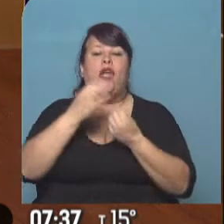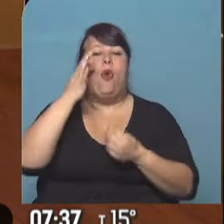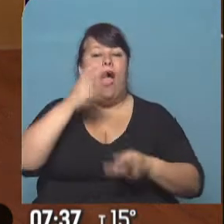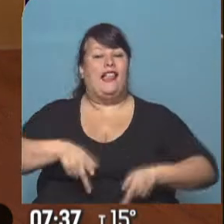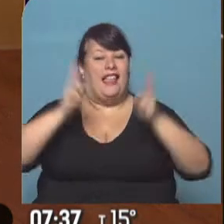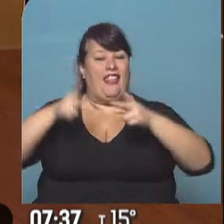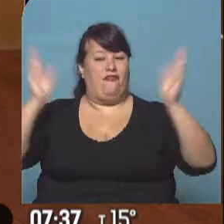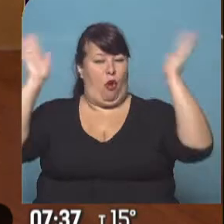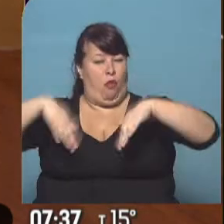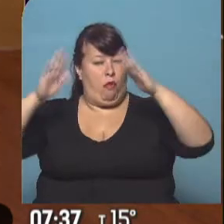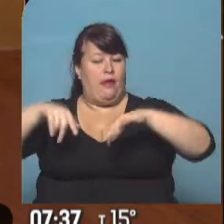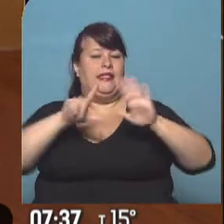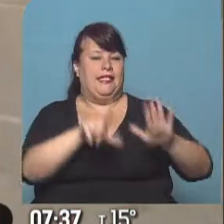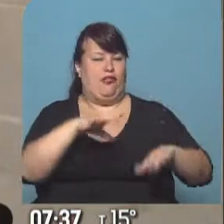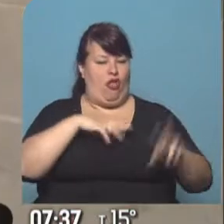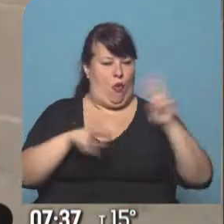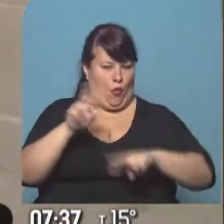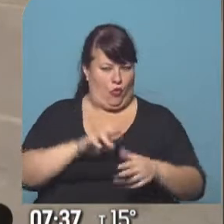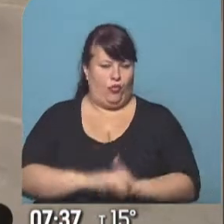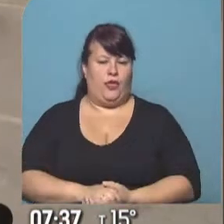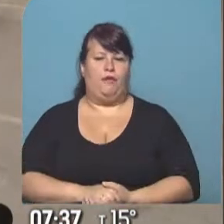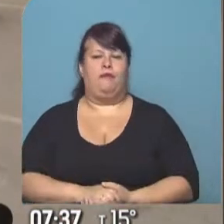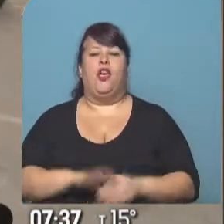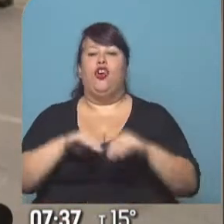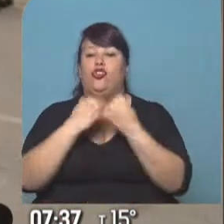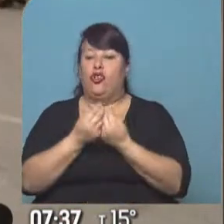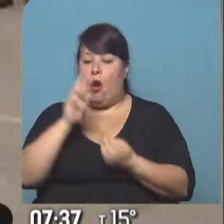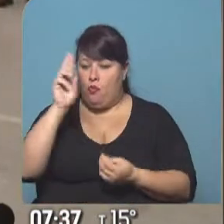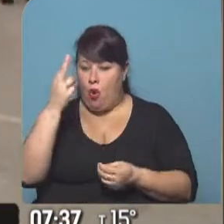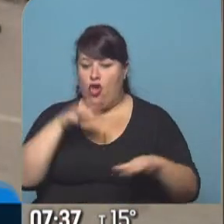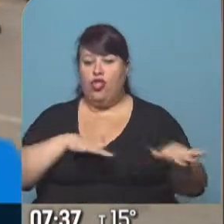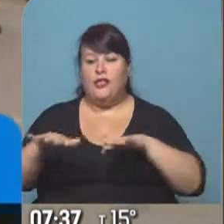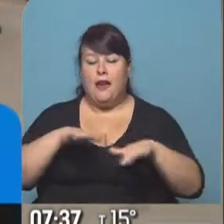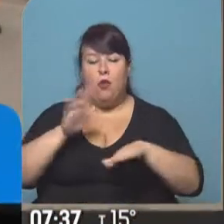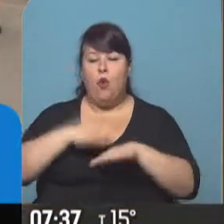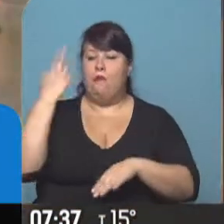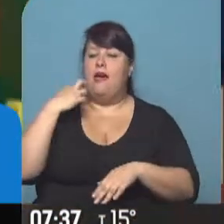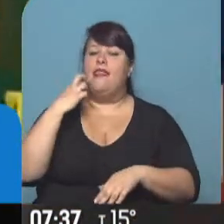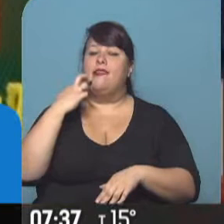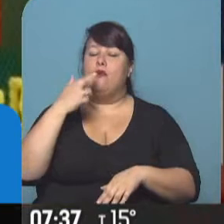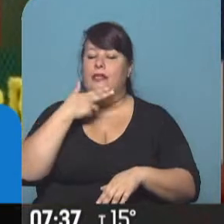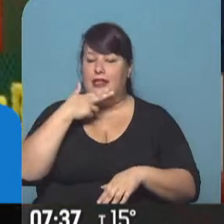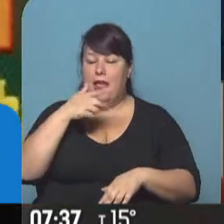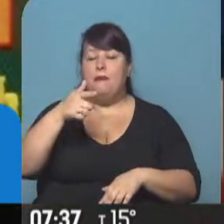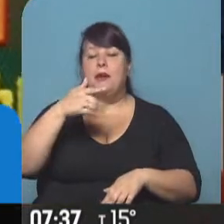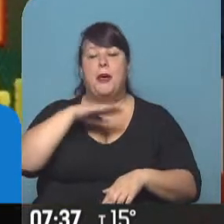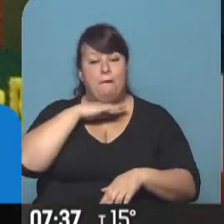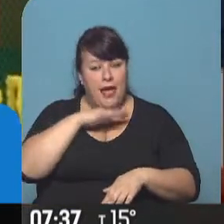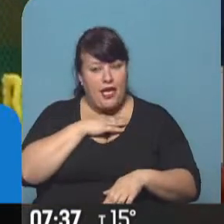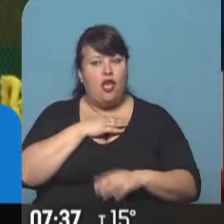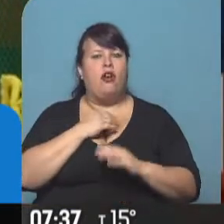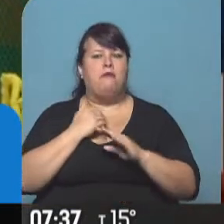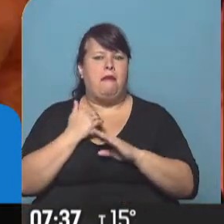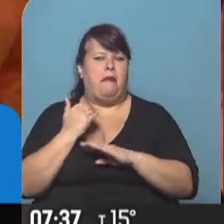edificios que se han venido abajo. El número de muertos por el terremoto del 19 de septiembre en México aún